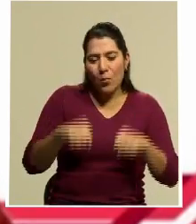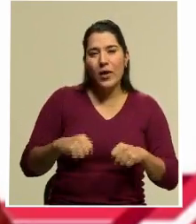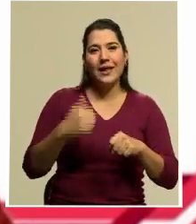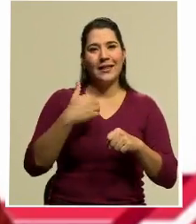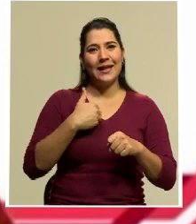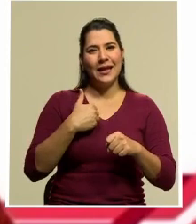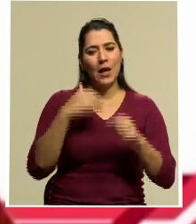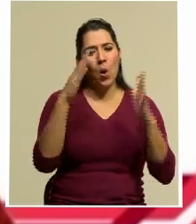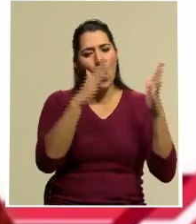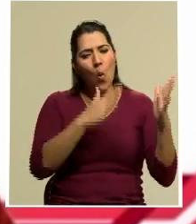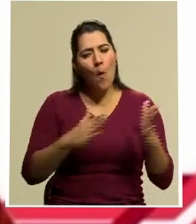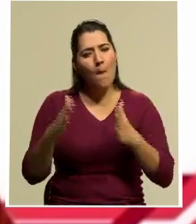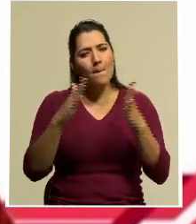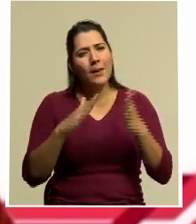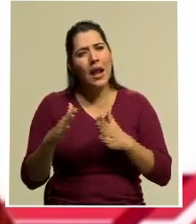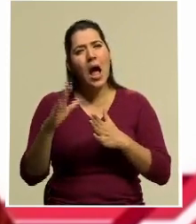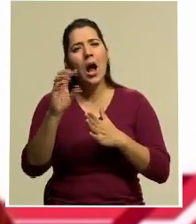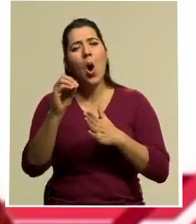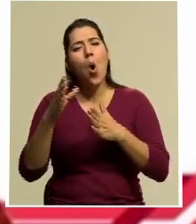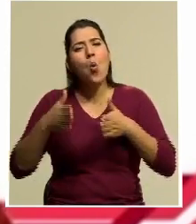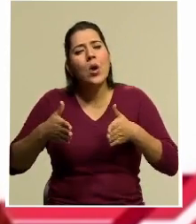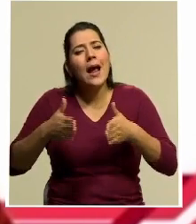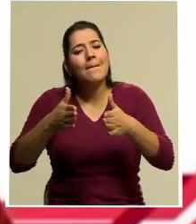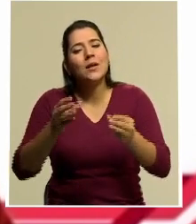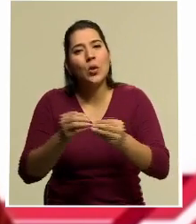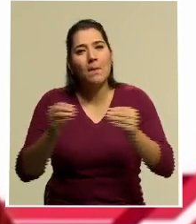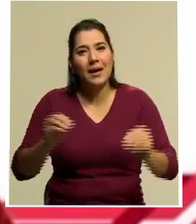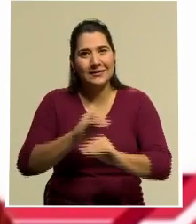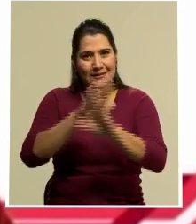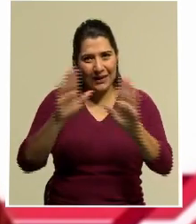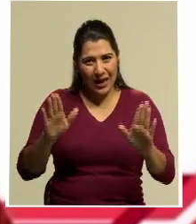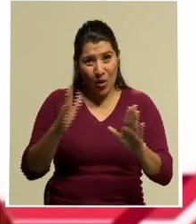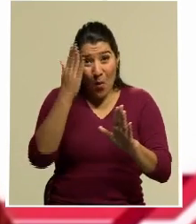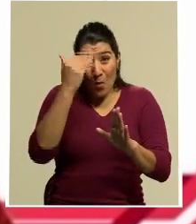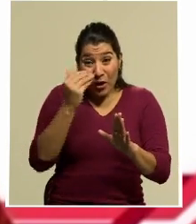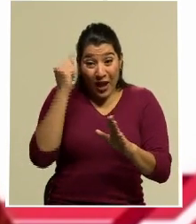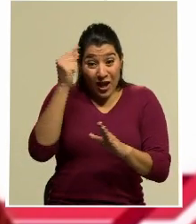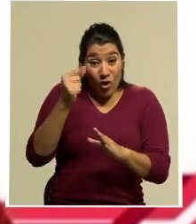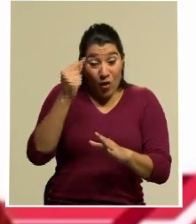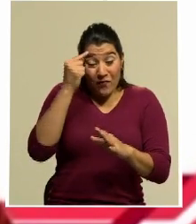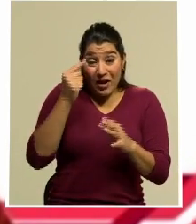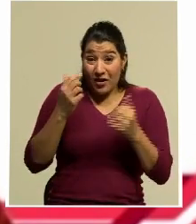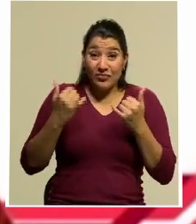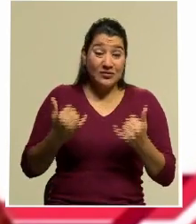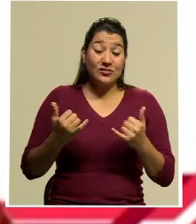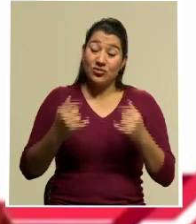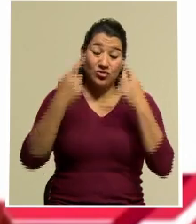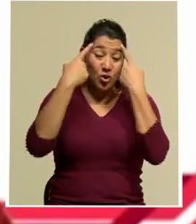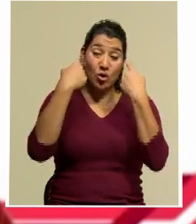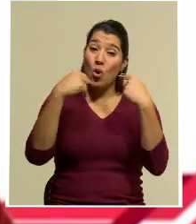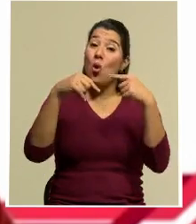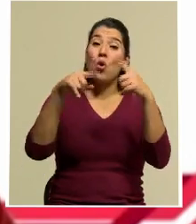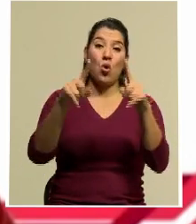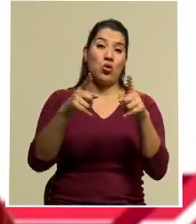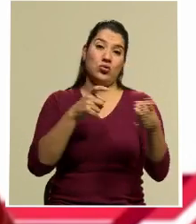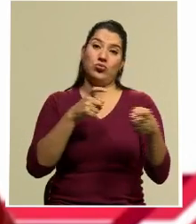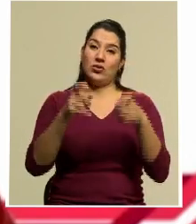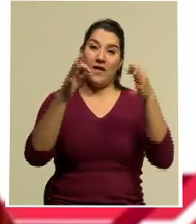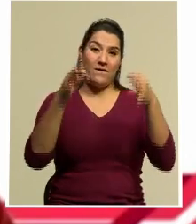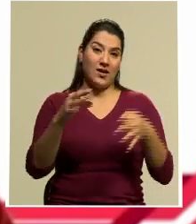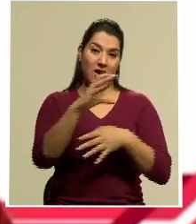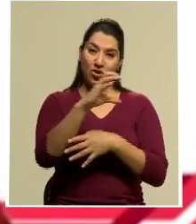este caso, una administración que lastimosamente no ha logrado llevar ese rumbo a sus